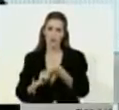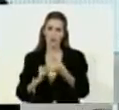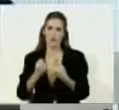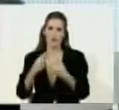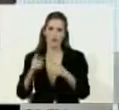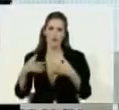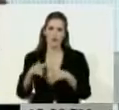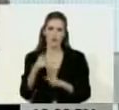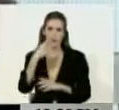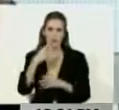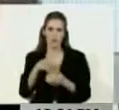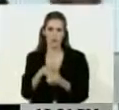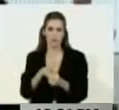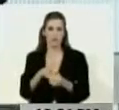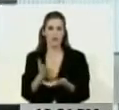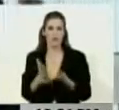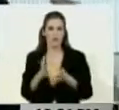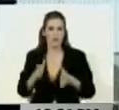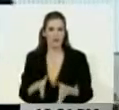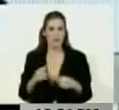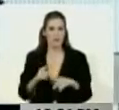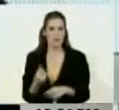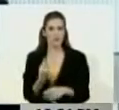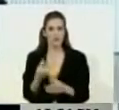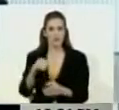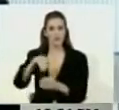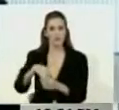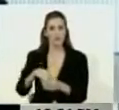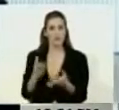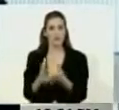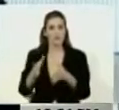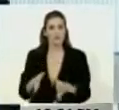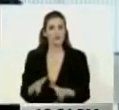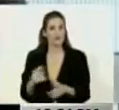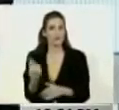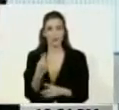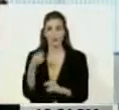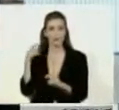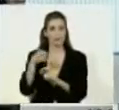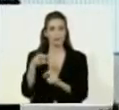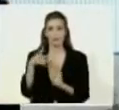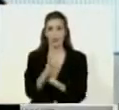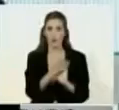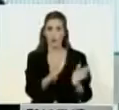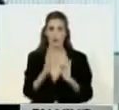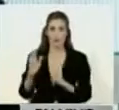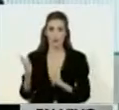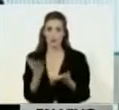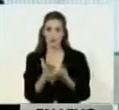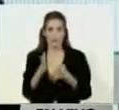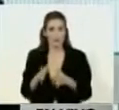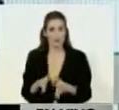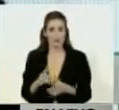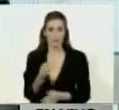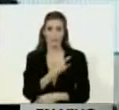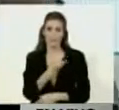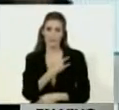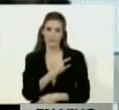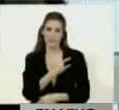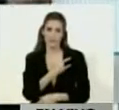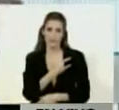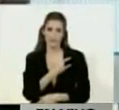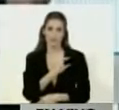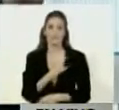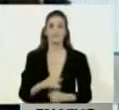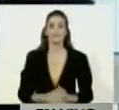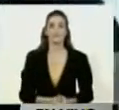estudiantil, pero allí, solamente en esa parte de la organización de los estudiantes universitarios.